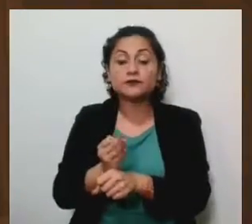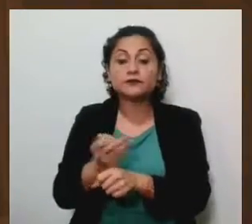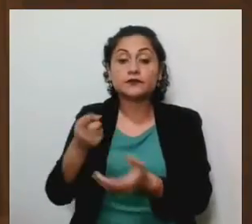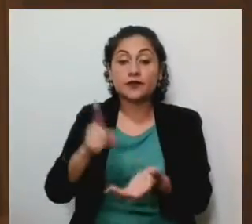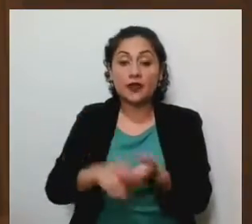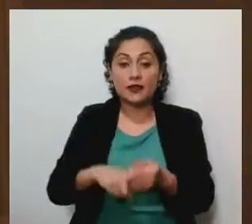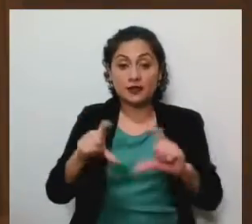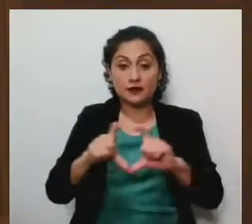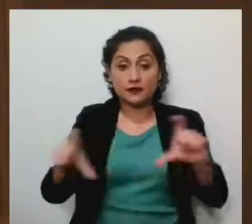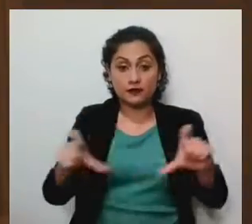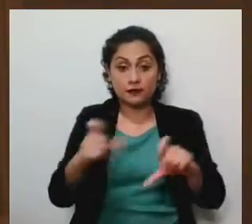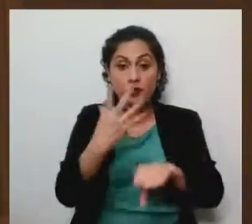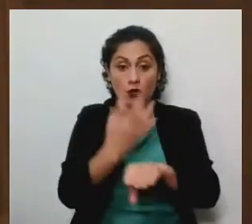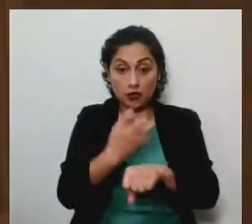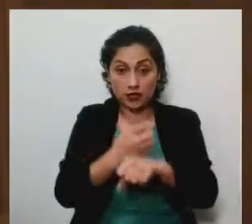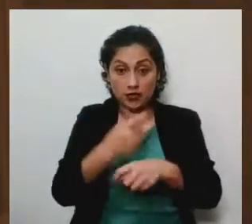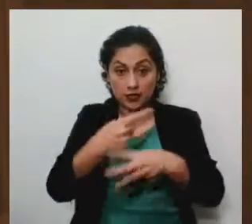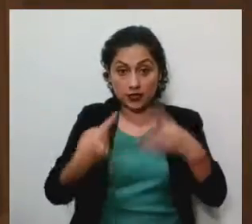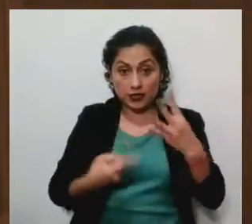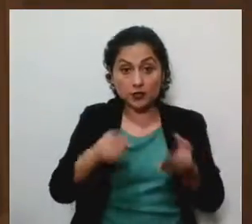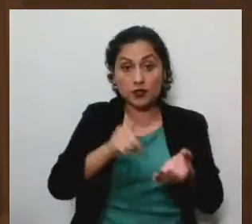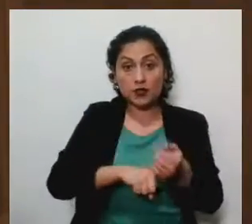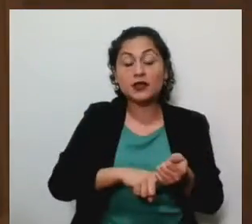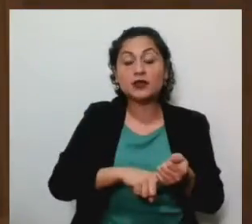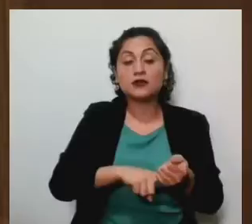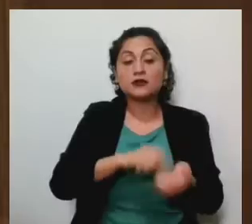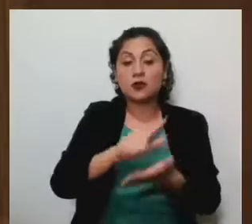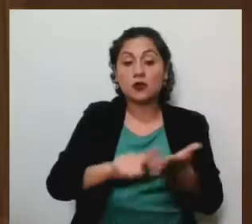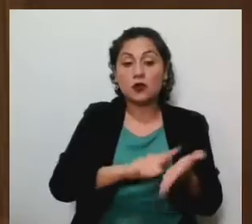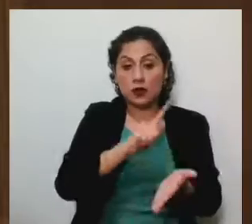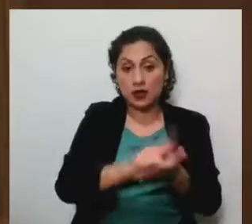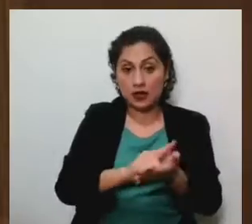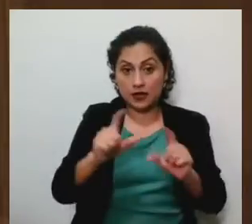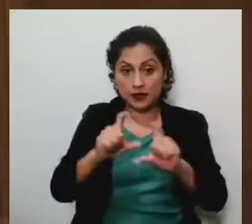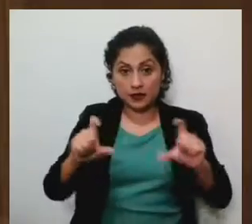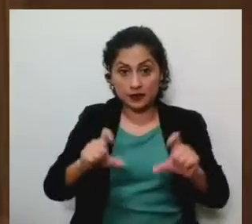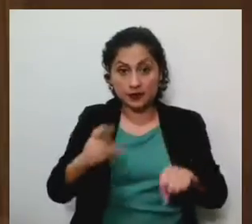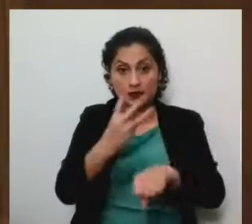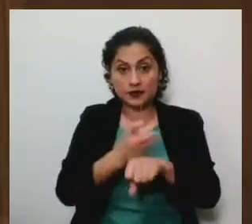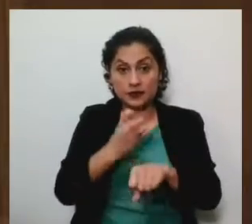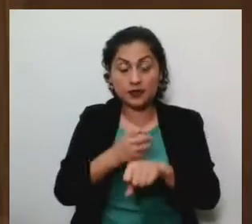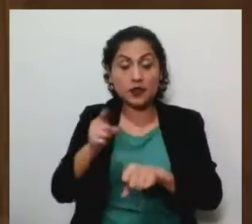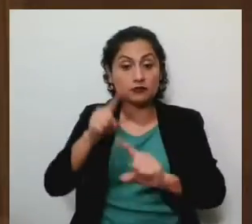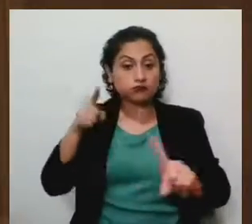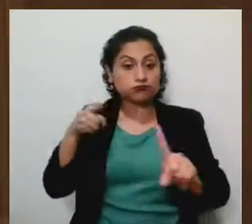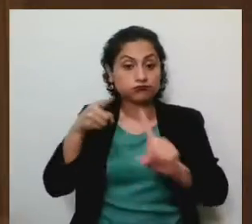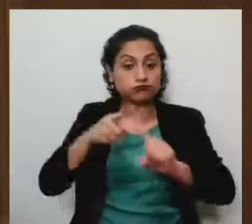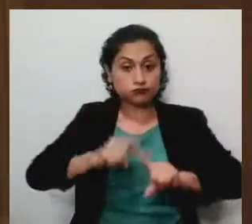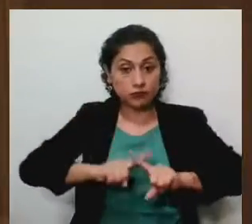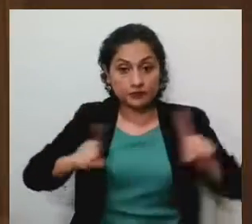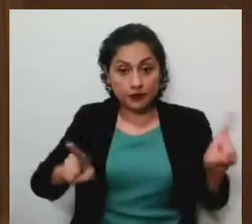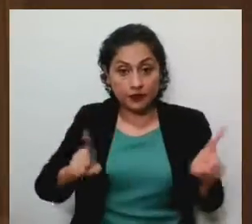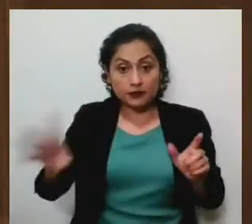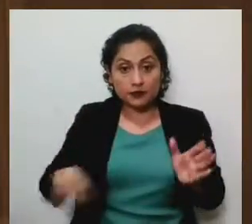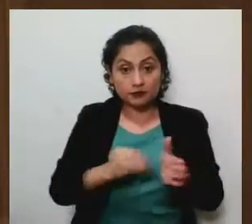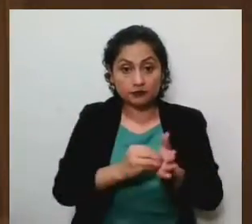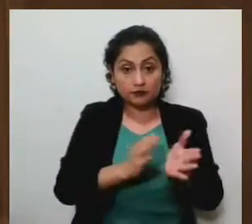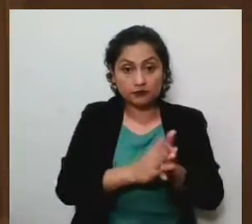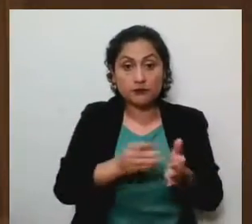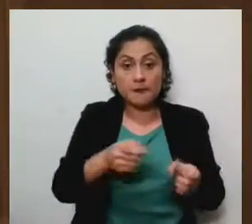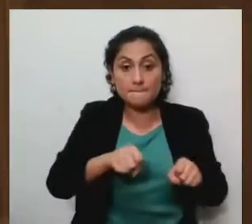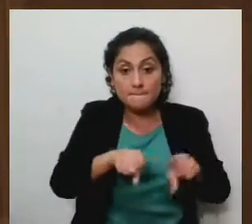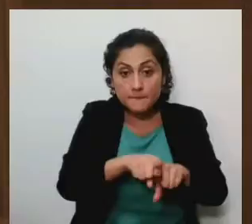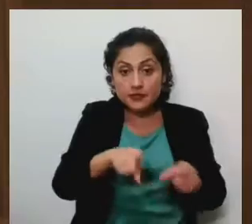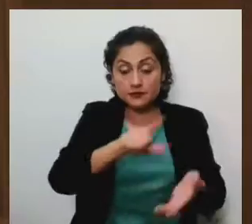3 de la ley, con aquellas que tienen una naturaleza y un objeto distinto y que están contenidas en la misma ley, como es el caso de las